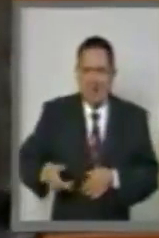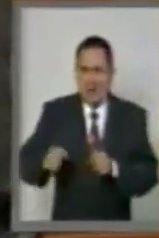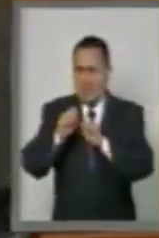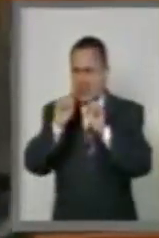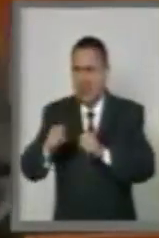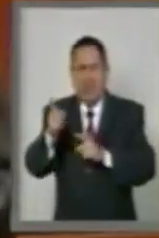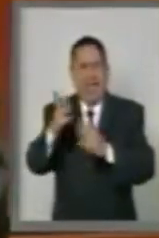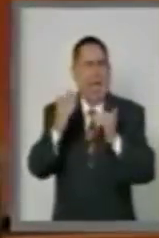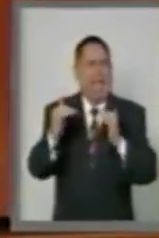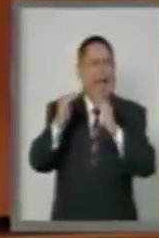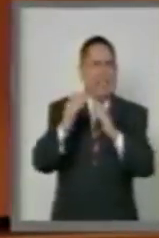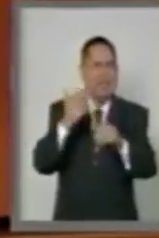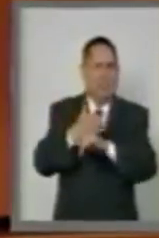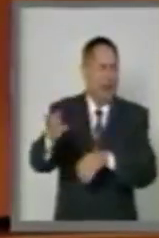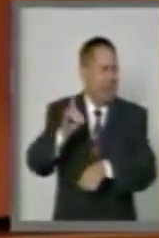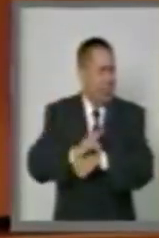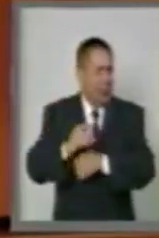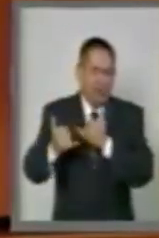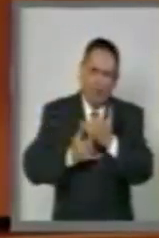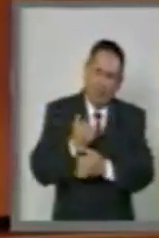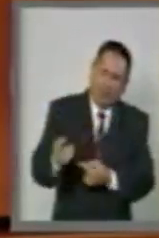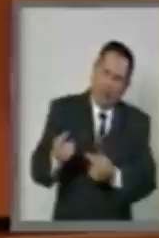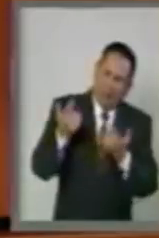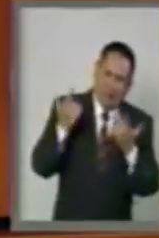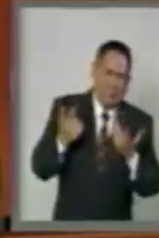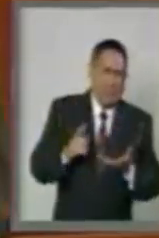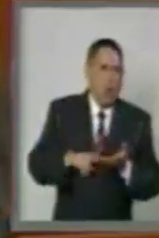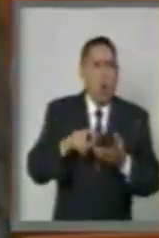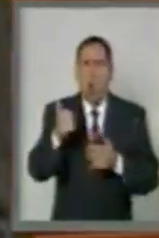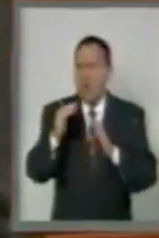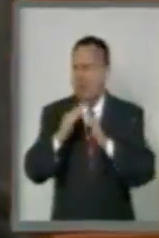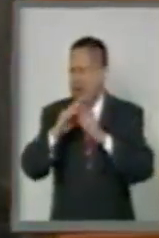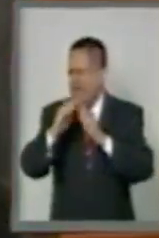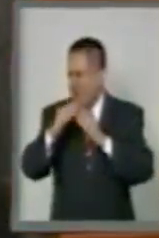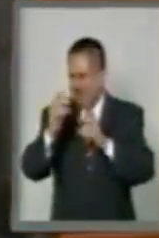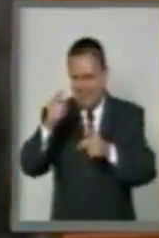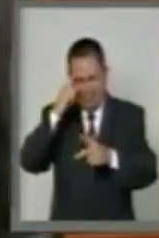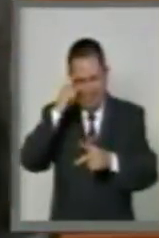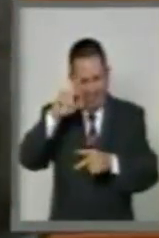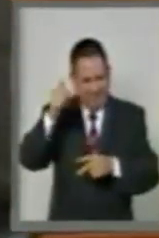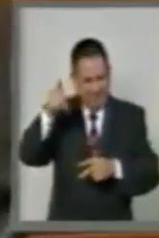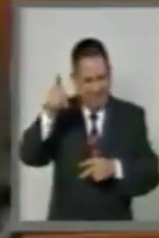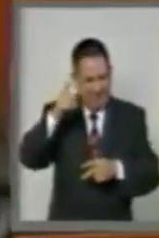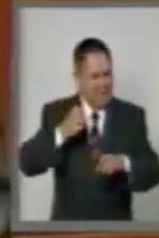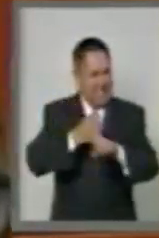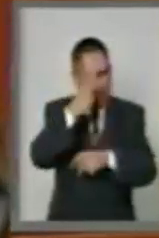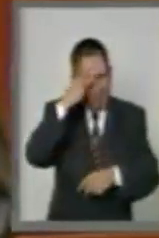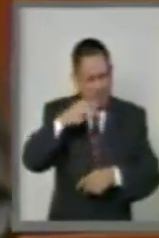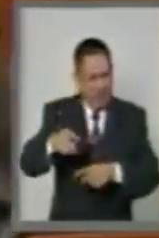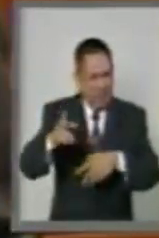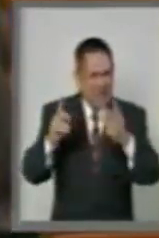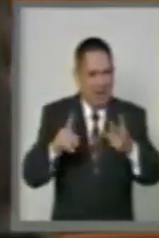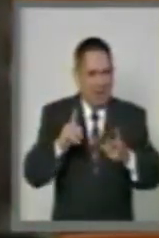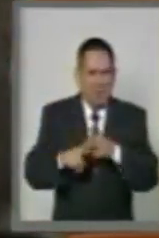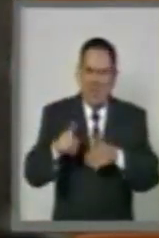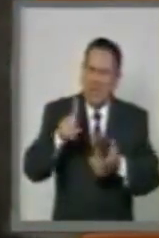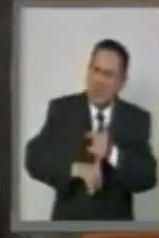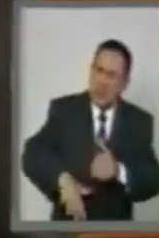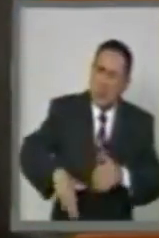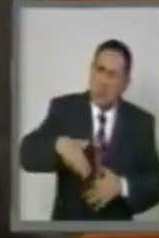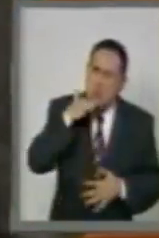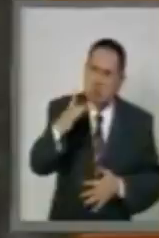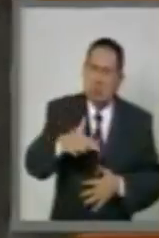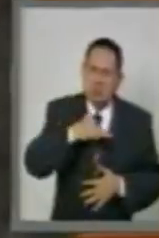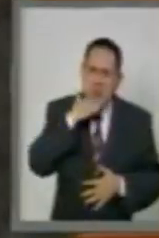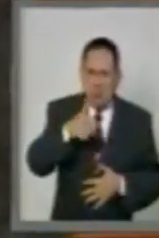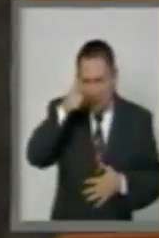Casa Blanca, que es una vacilada, o la otra casa de allá del Estado de México, la corrupción